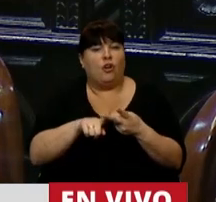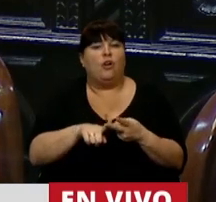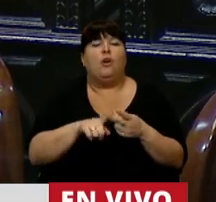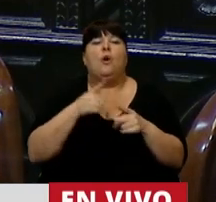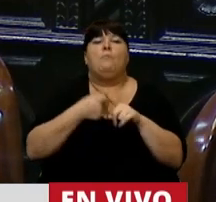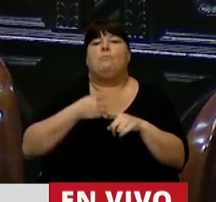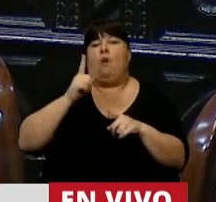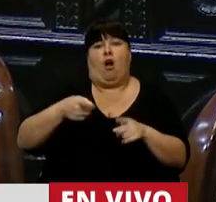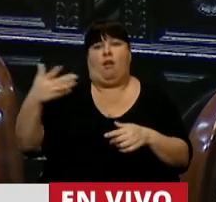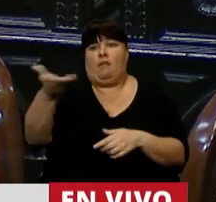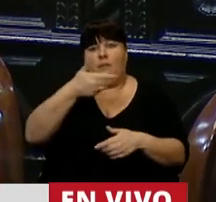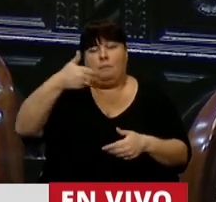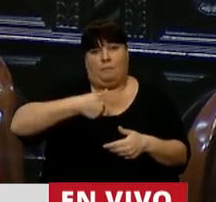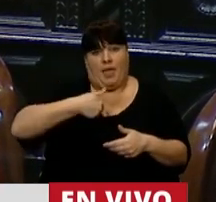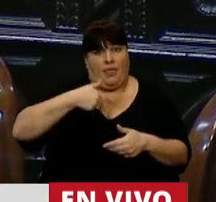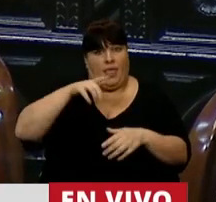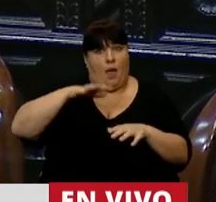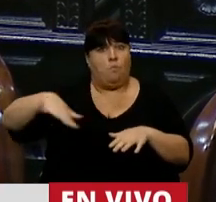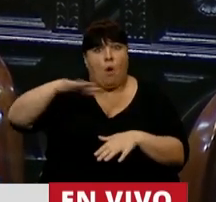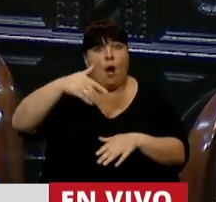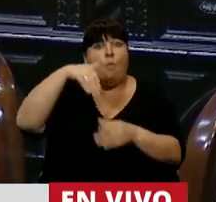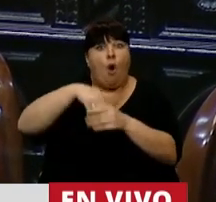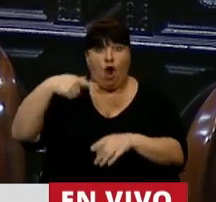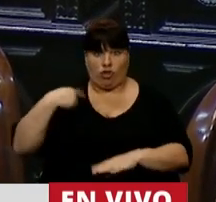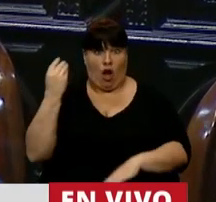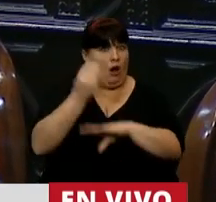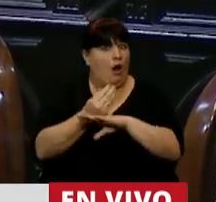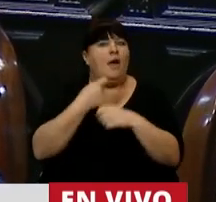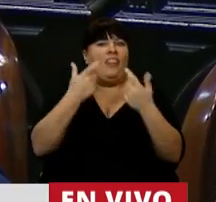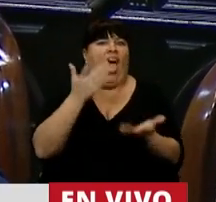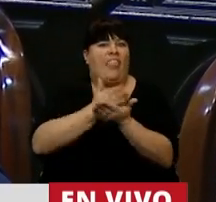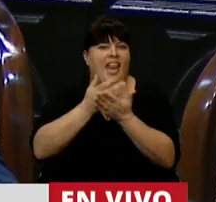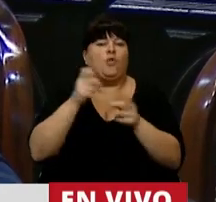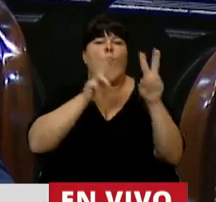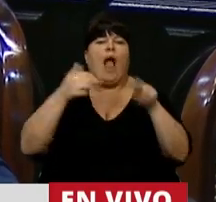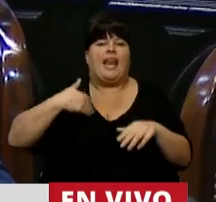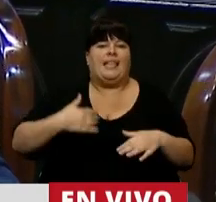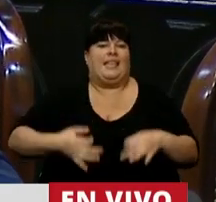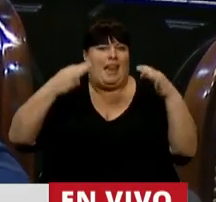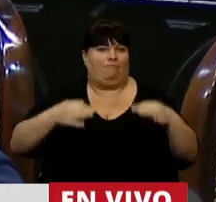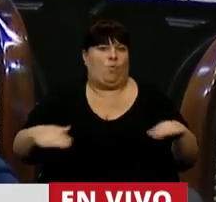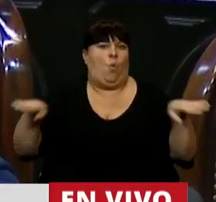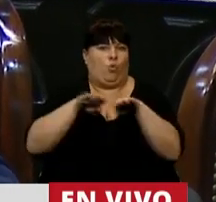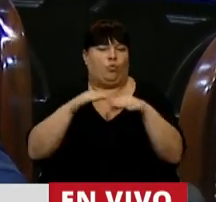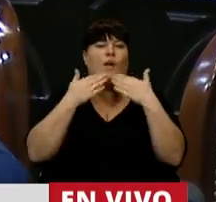por el mandato popular que a nosotros nos deposita para ampliar derechos y para construir una Argentina más justa.